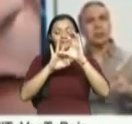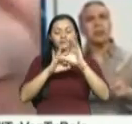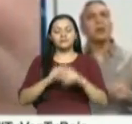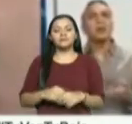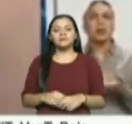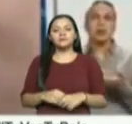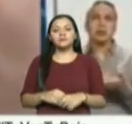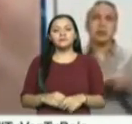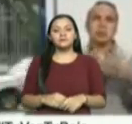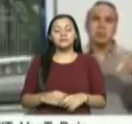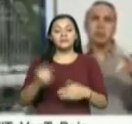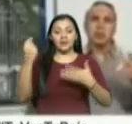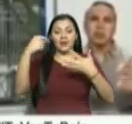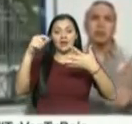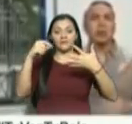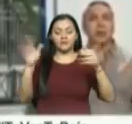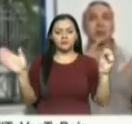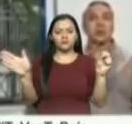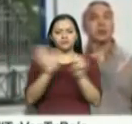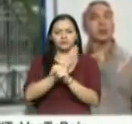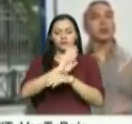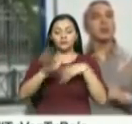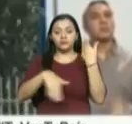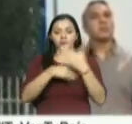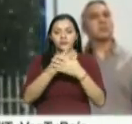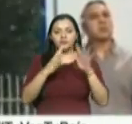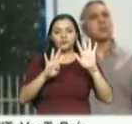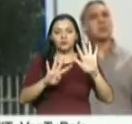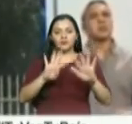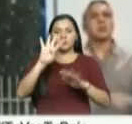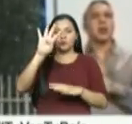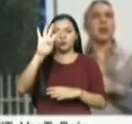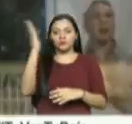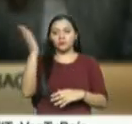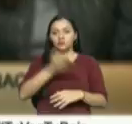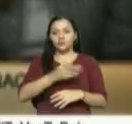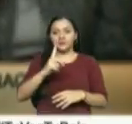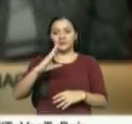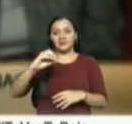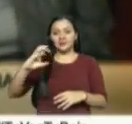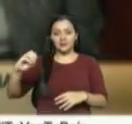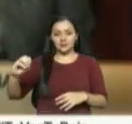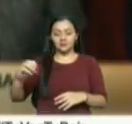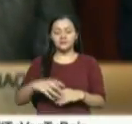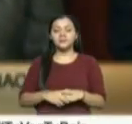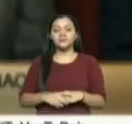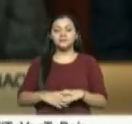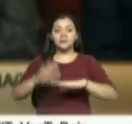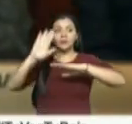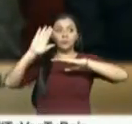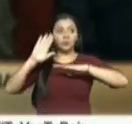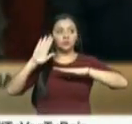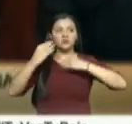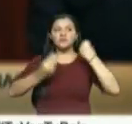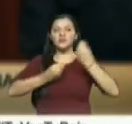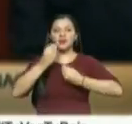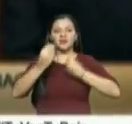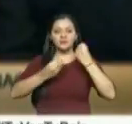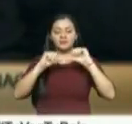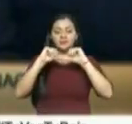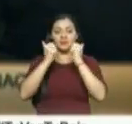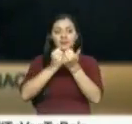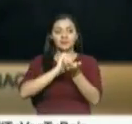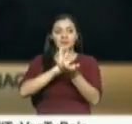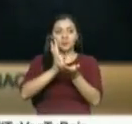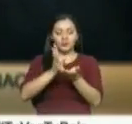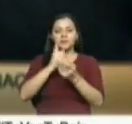Social. Su calificación total fue de 94 sobre 100. Antes del acto de posesión, el Pleno del Legislativo conoció